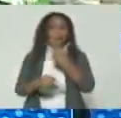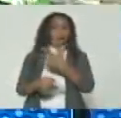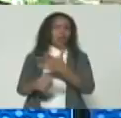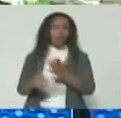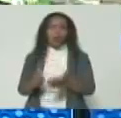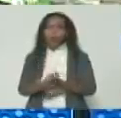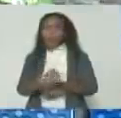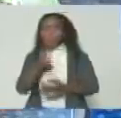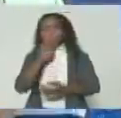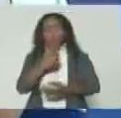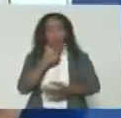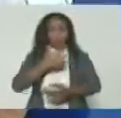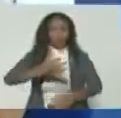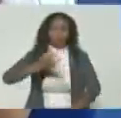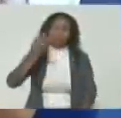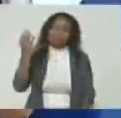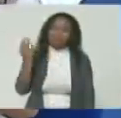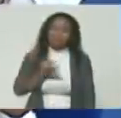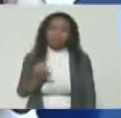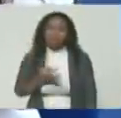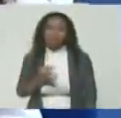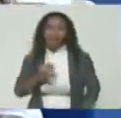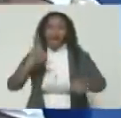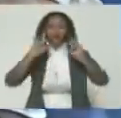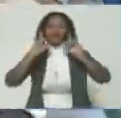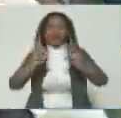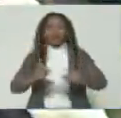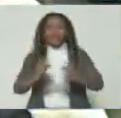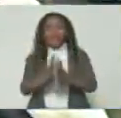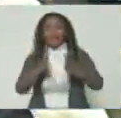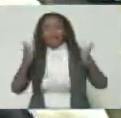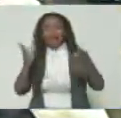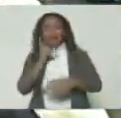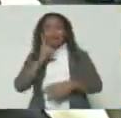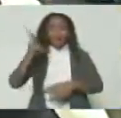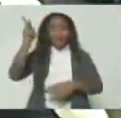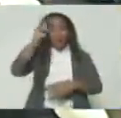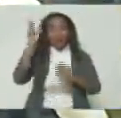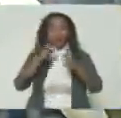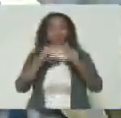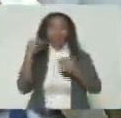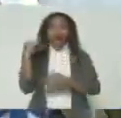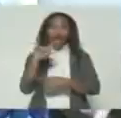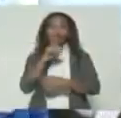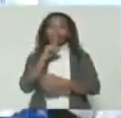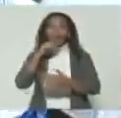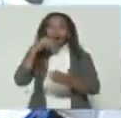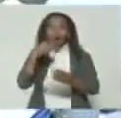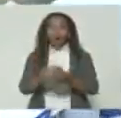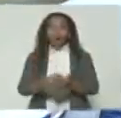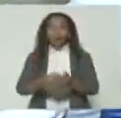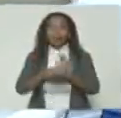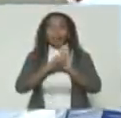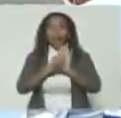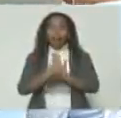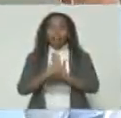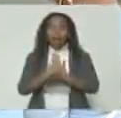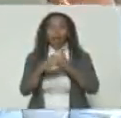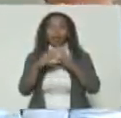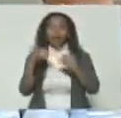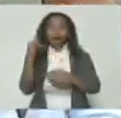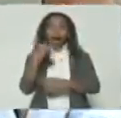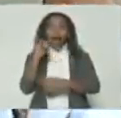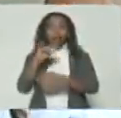Una belleza de verdad. La autopista Gran Cacique Guaycaipuro, todo tiene su nombre, todo tiene su símbolo, todo tiene